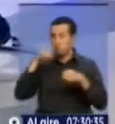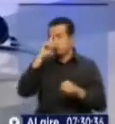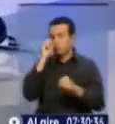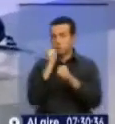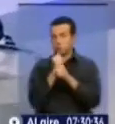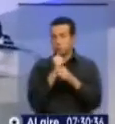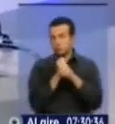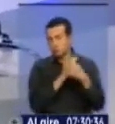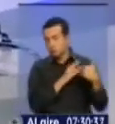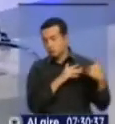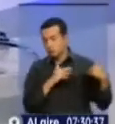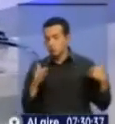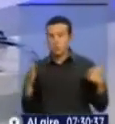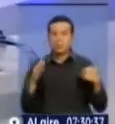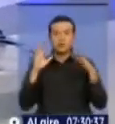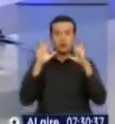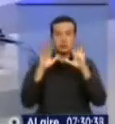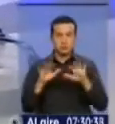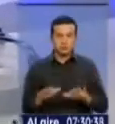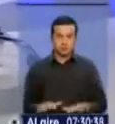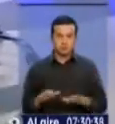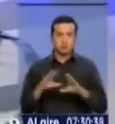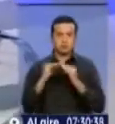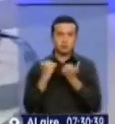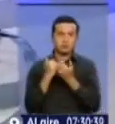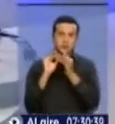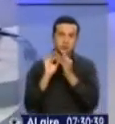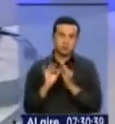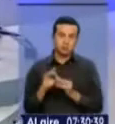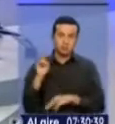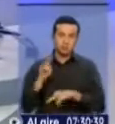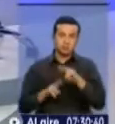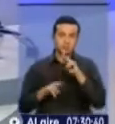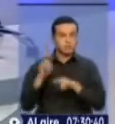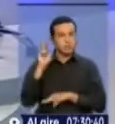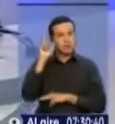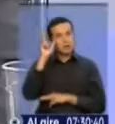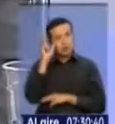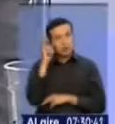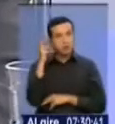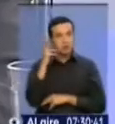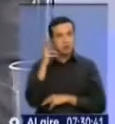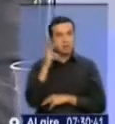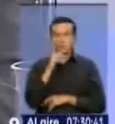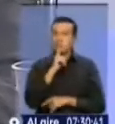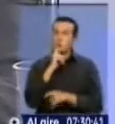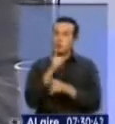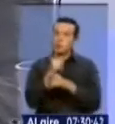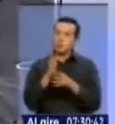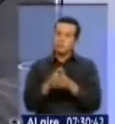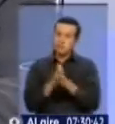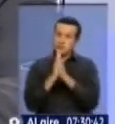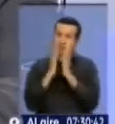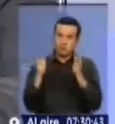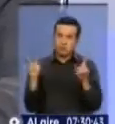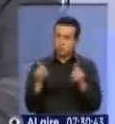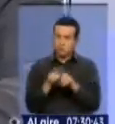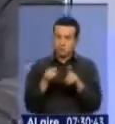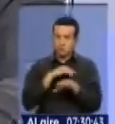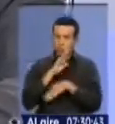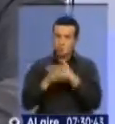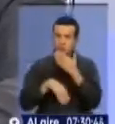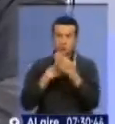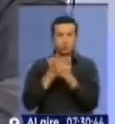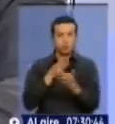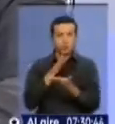viene haciendo por parte de la secretaria de reconstrucción y yo creo que es un gusto pedido de que obviamente a través de todos los